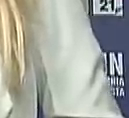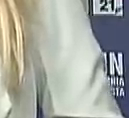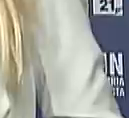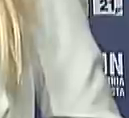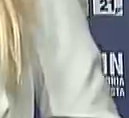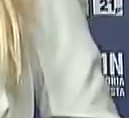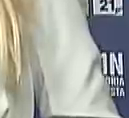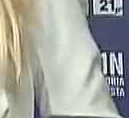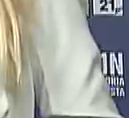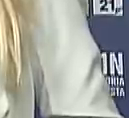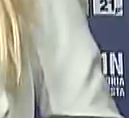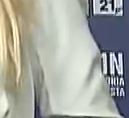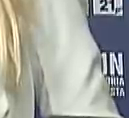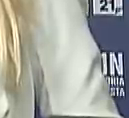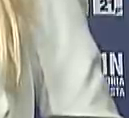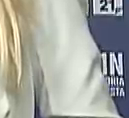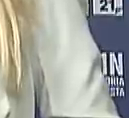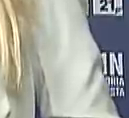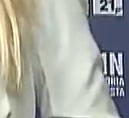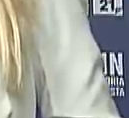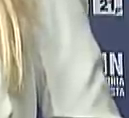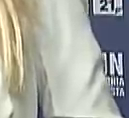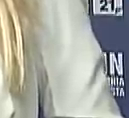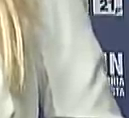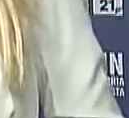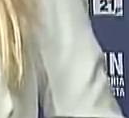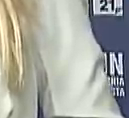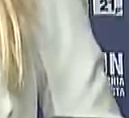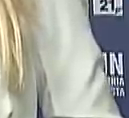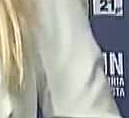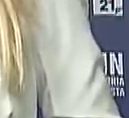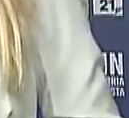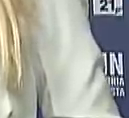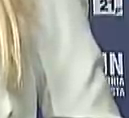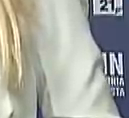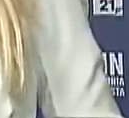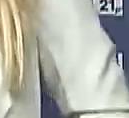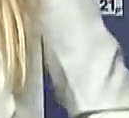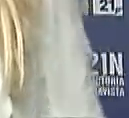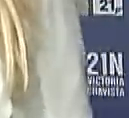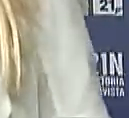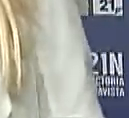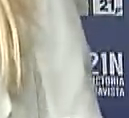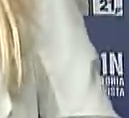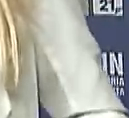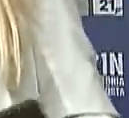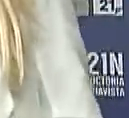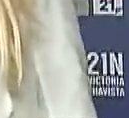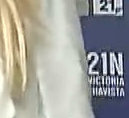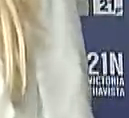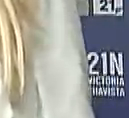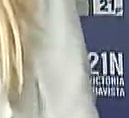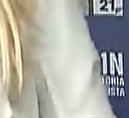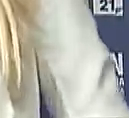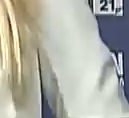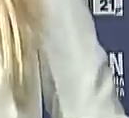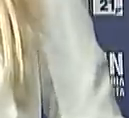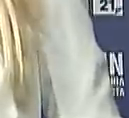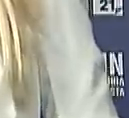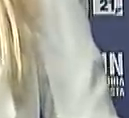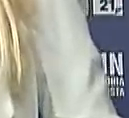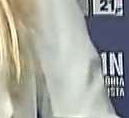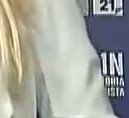a las elecciones primarias abiertas celebradas el pasado 8 de agosto en nuestro país. Se darán a conocer los nombres de los candidatos que faltan